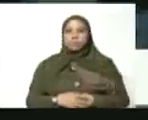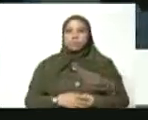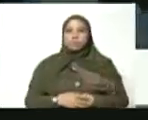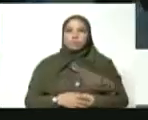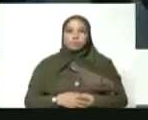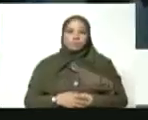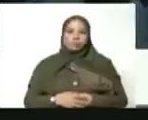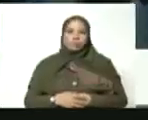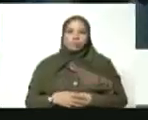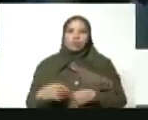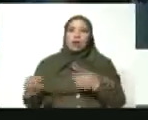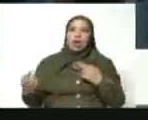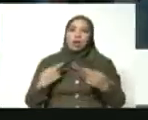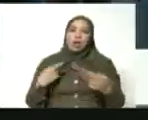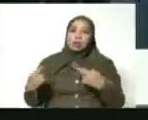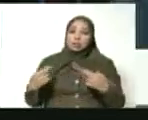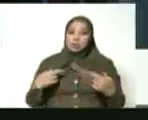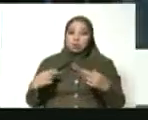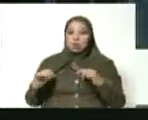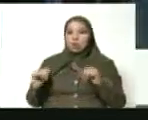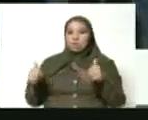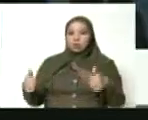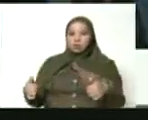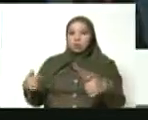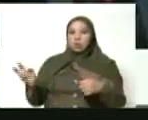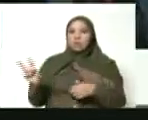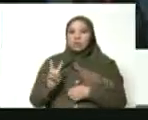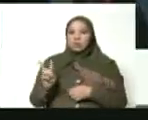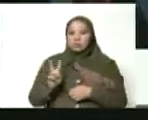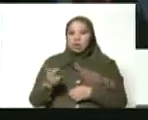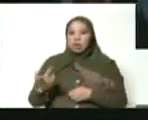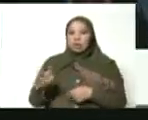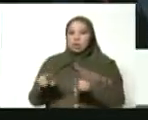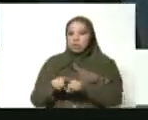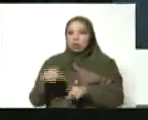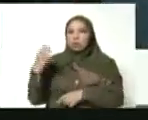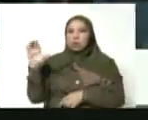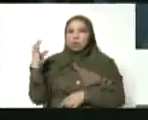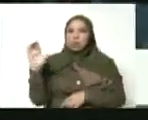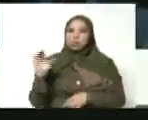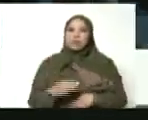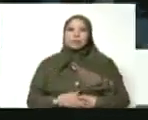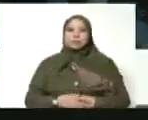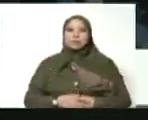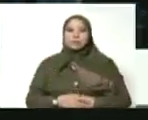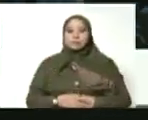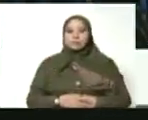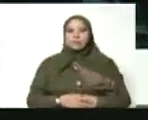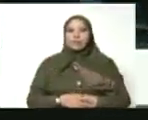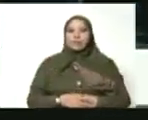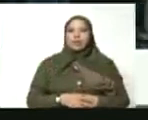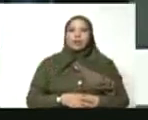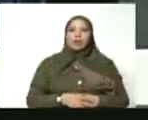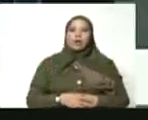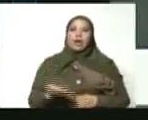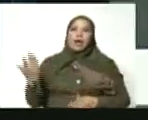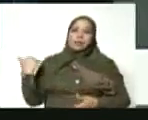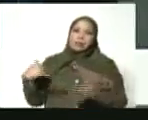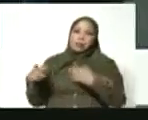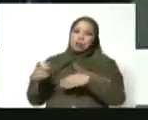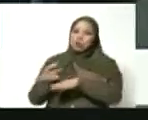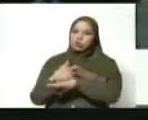estas relaciones que han retomado tanto Venezuela como la República de Colombia? Cuando los gobiernos de extrema derecha